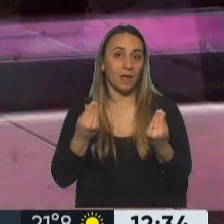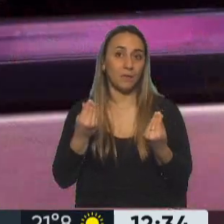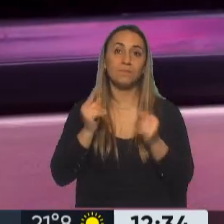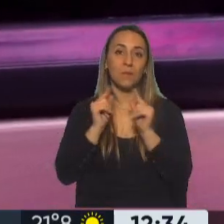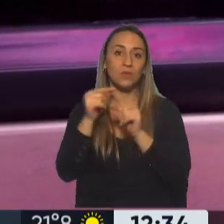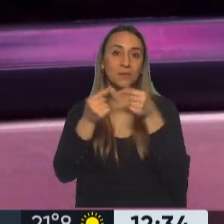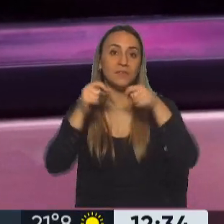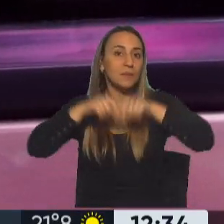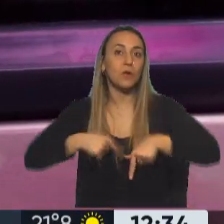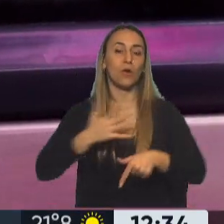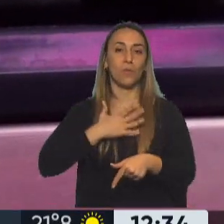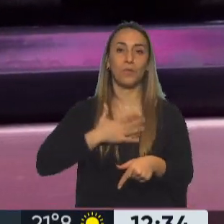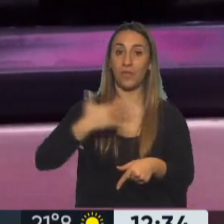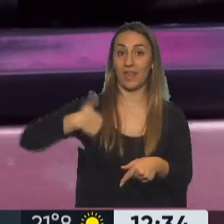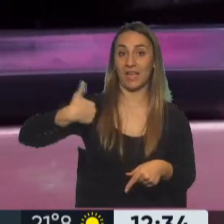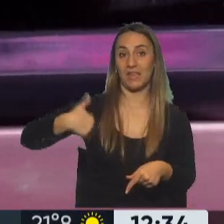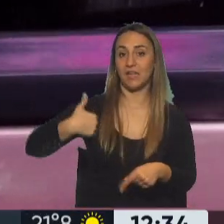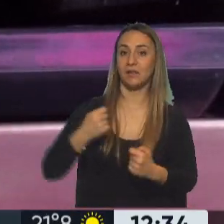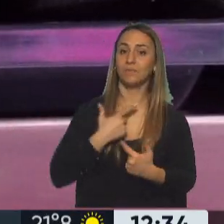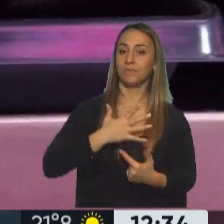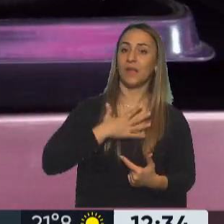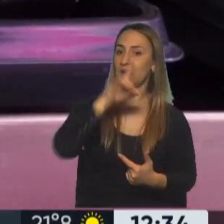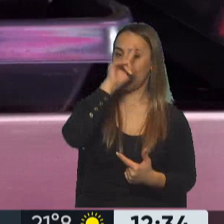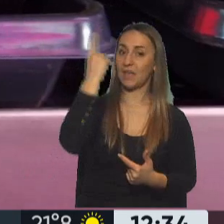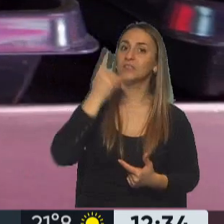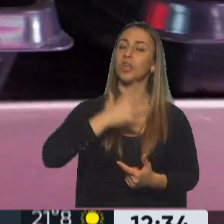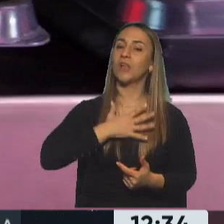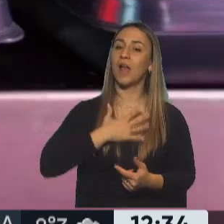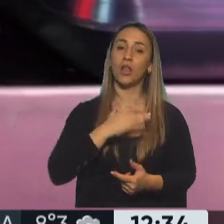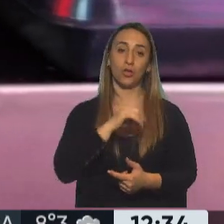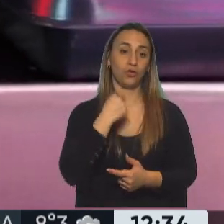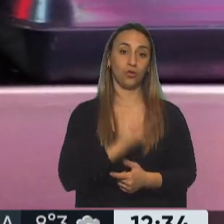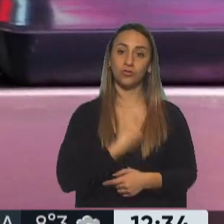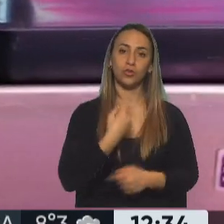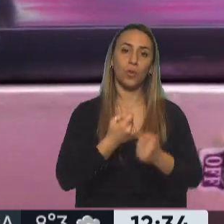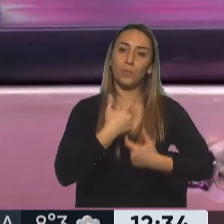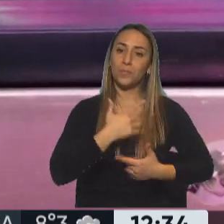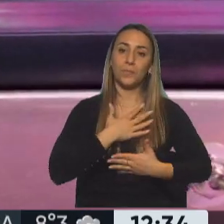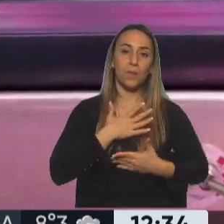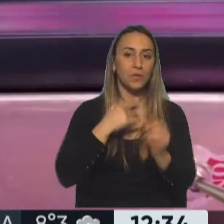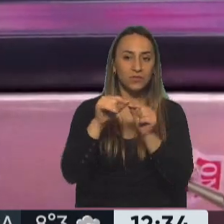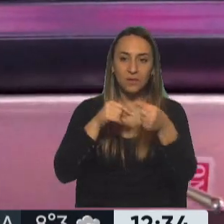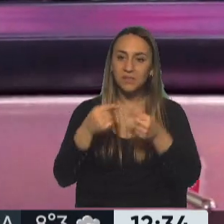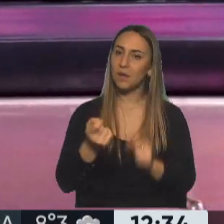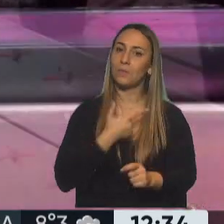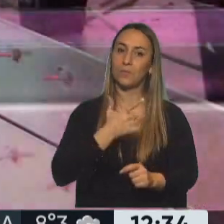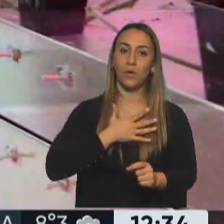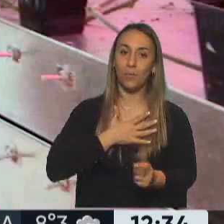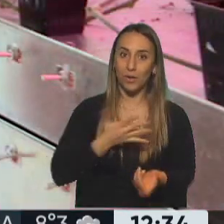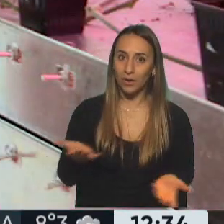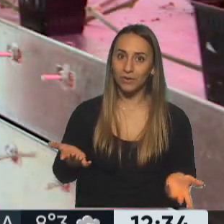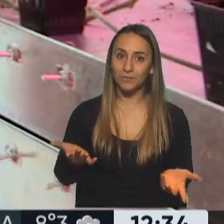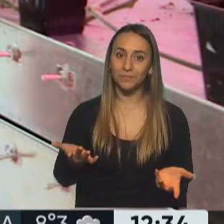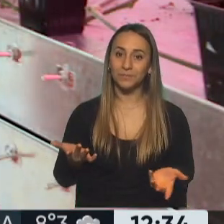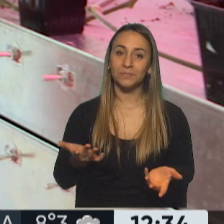semillas argentinas. Un tema de soberanía nacional, de nosotros tener nuestras propias semillas. Y también,